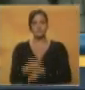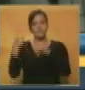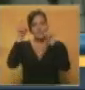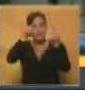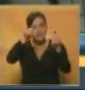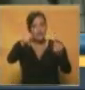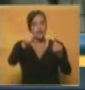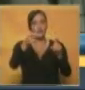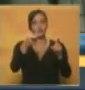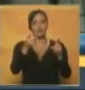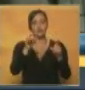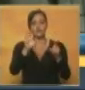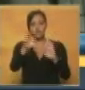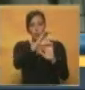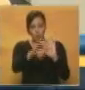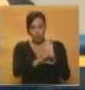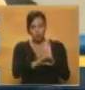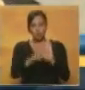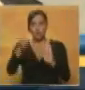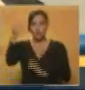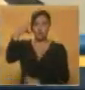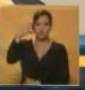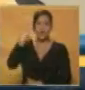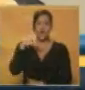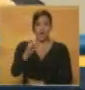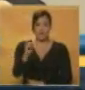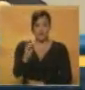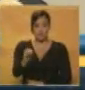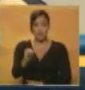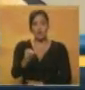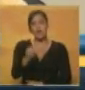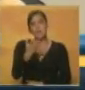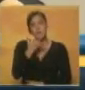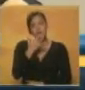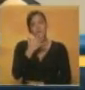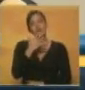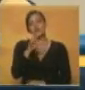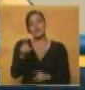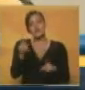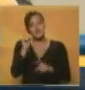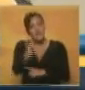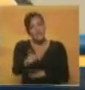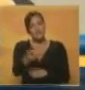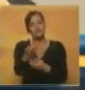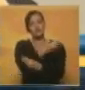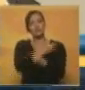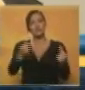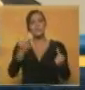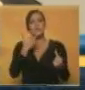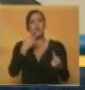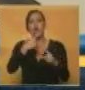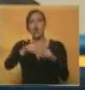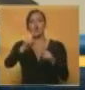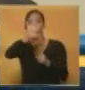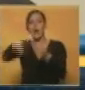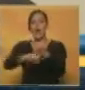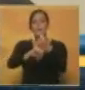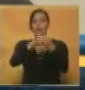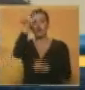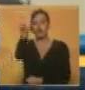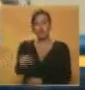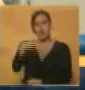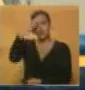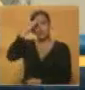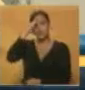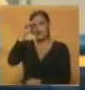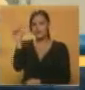crisis del sector eléctrico, Abeledo afirmó en argot beisbolístico que la solución de la misma no está en traer un refuerzo cubano. Cree que